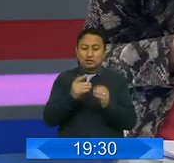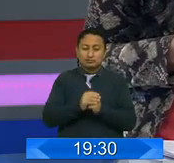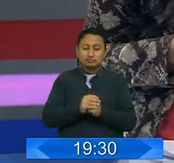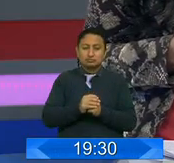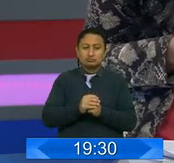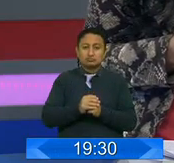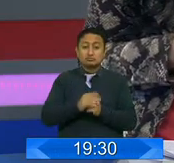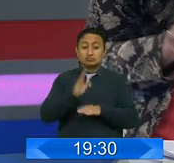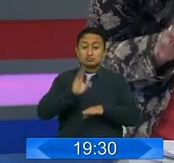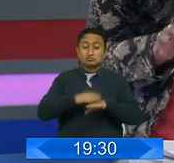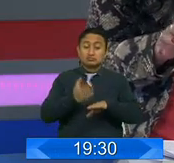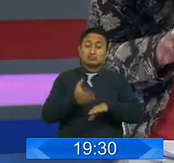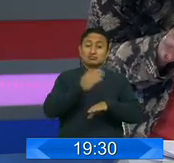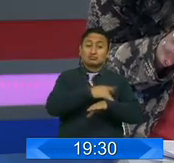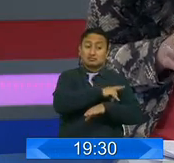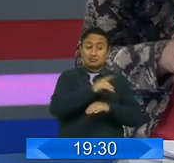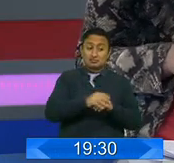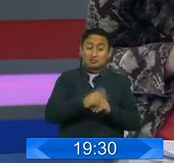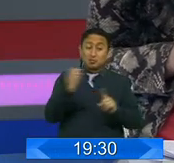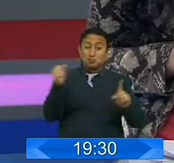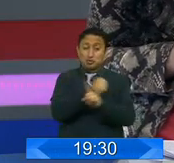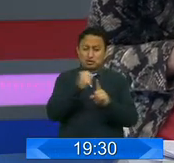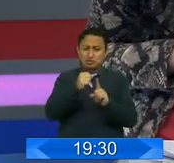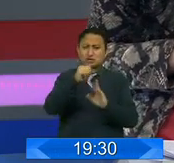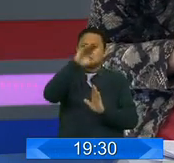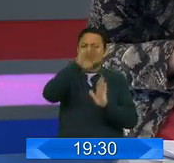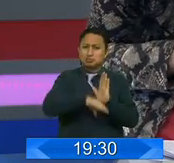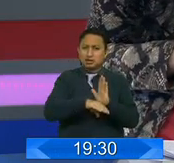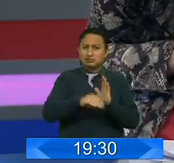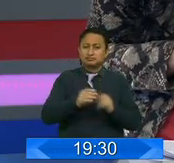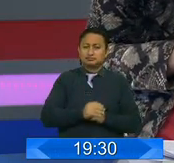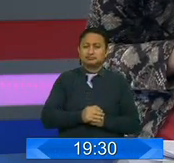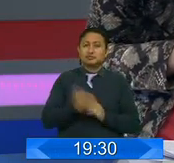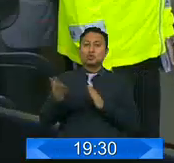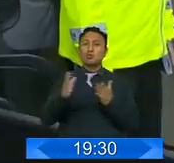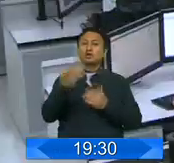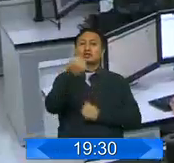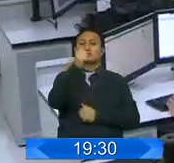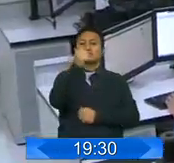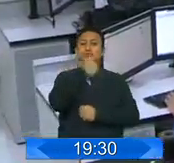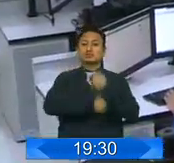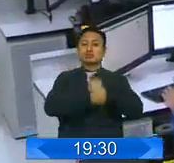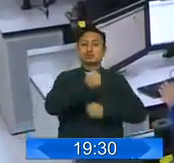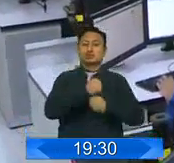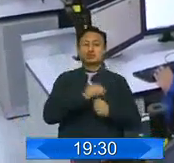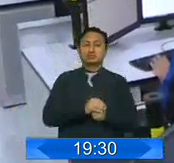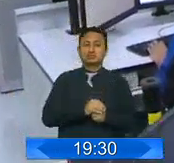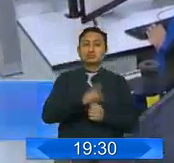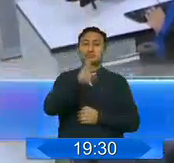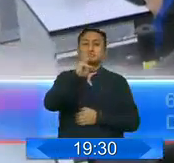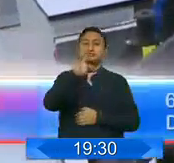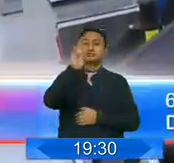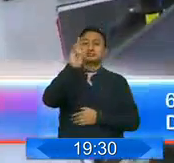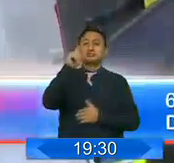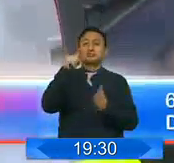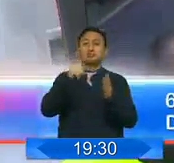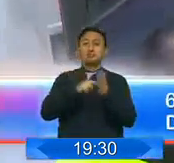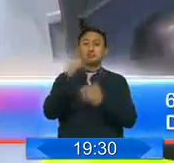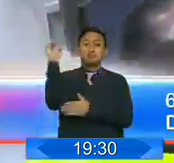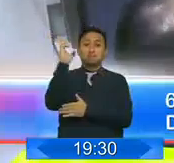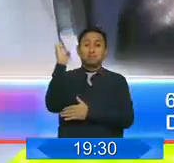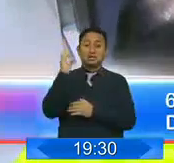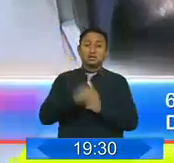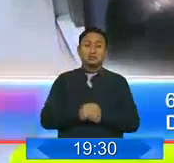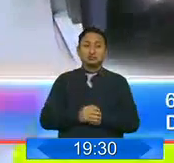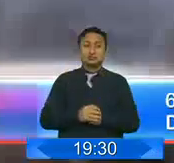reciente asueto sería el menos violento en los últimos 10 años. 67.000 alertas de escala nacional fueron